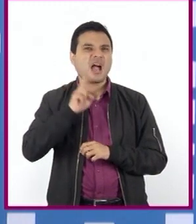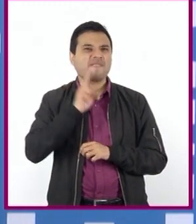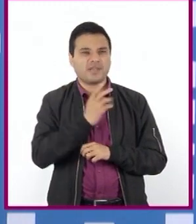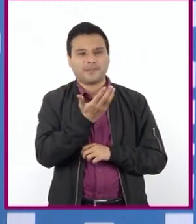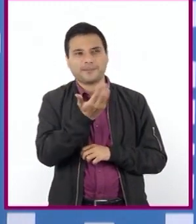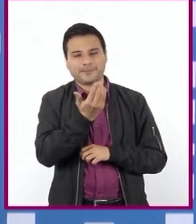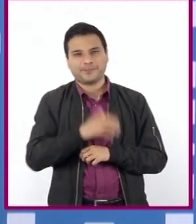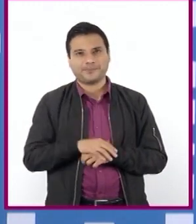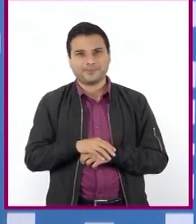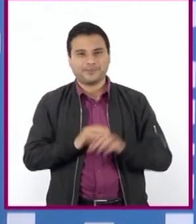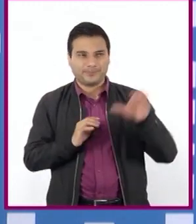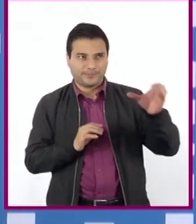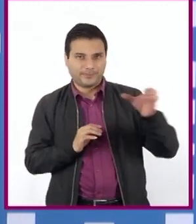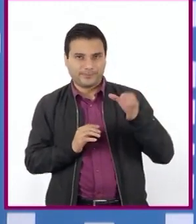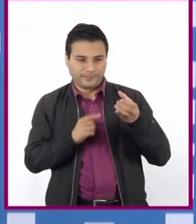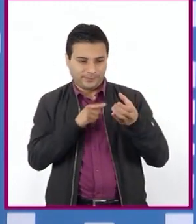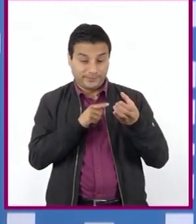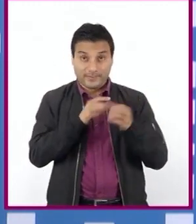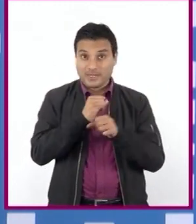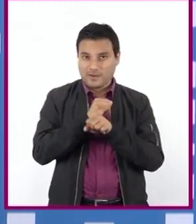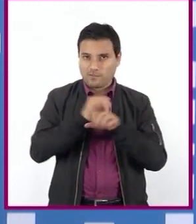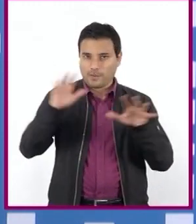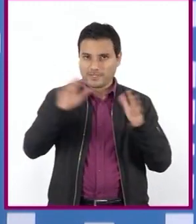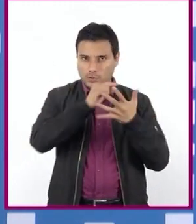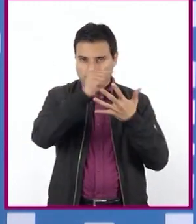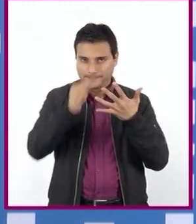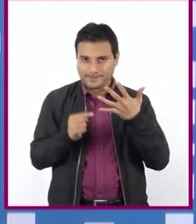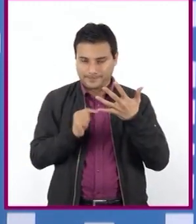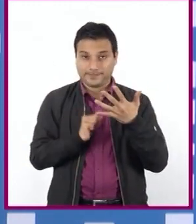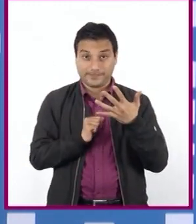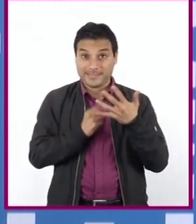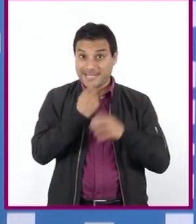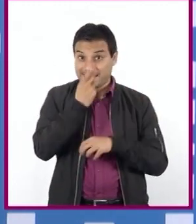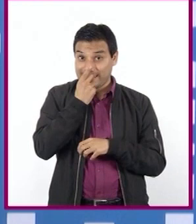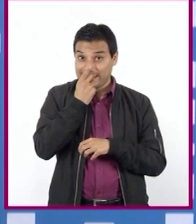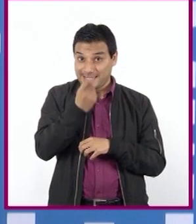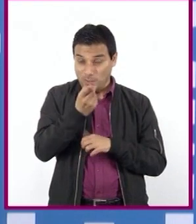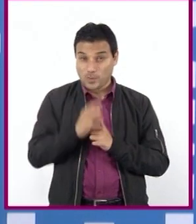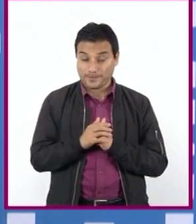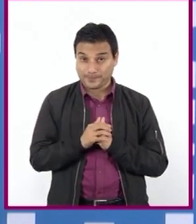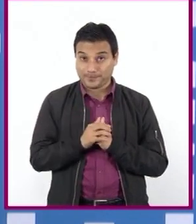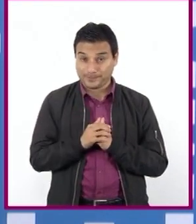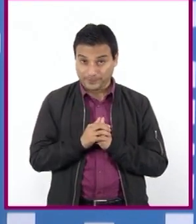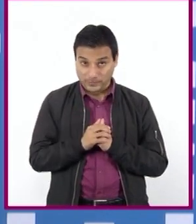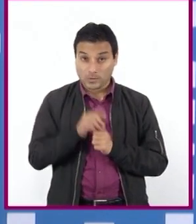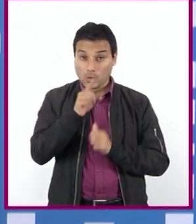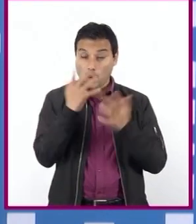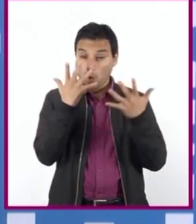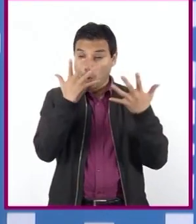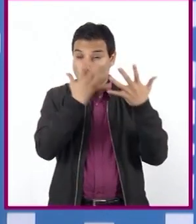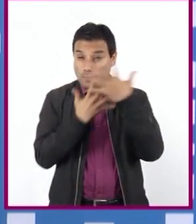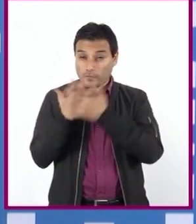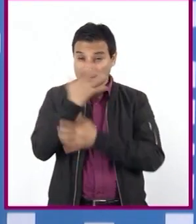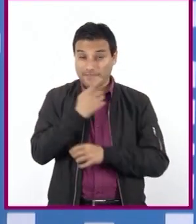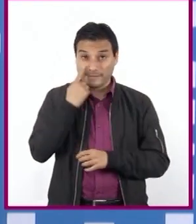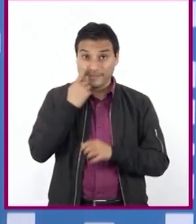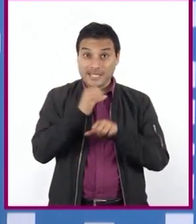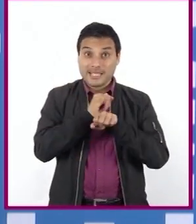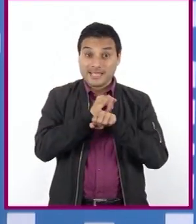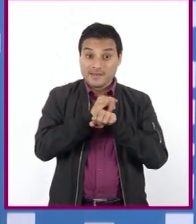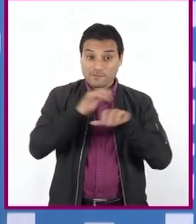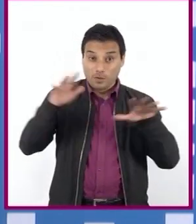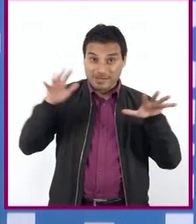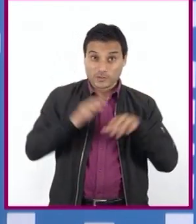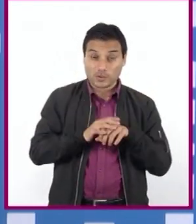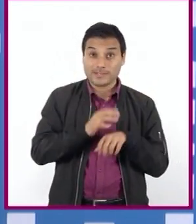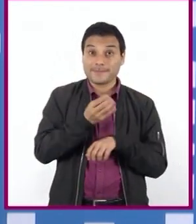refresco para mostrarnos la información nutrimental. Nos hacía hincapié en que no confundiéramos la información nutrimental con